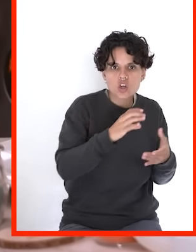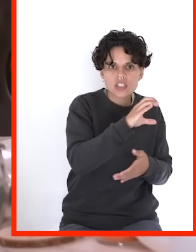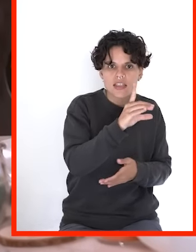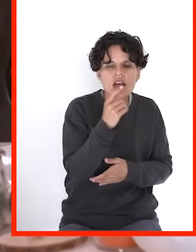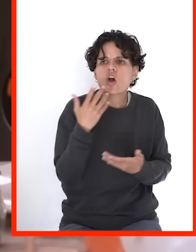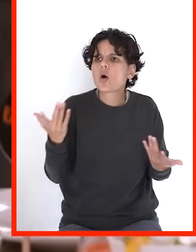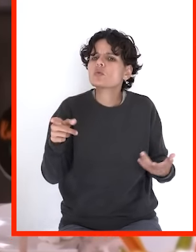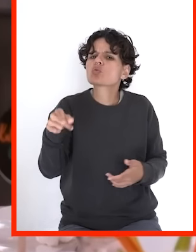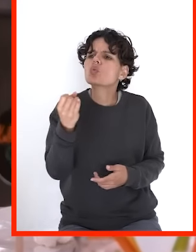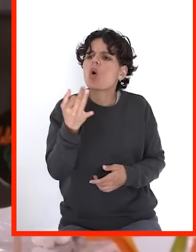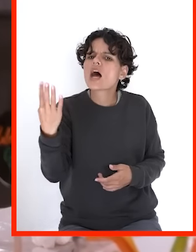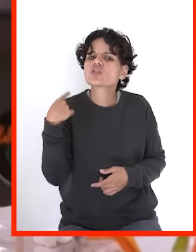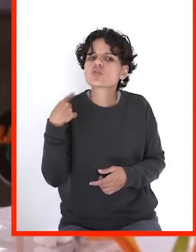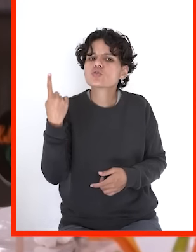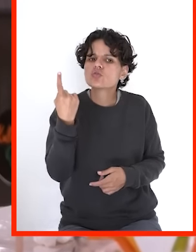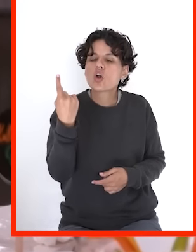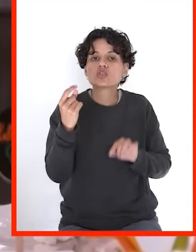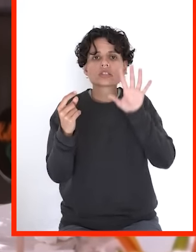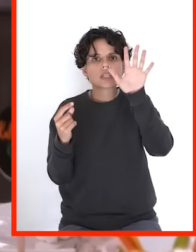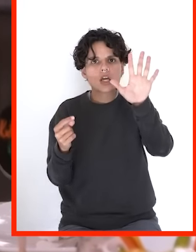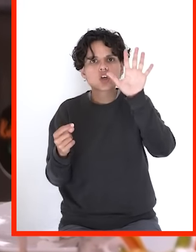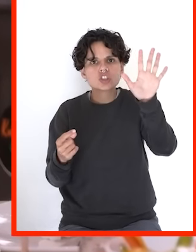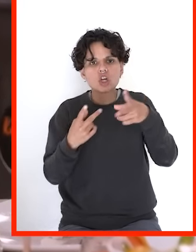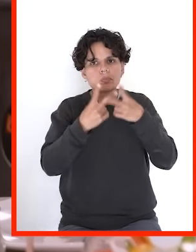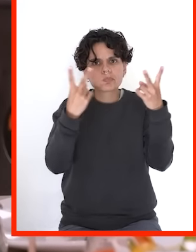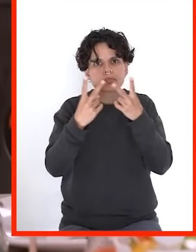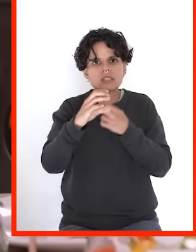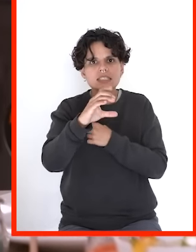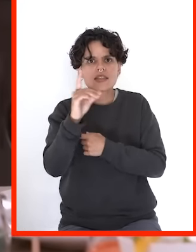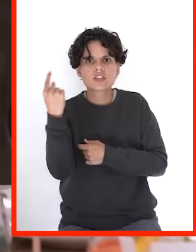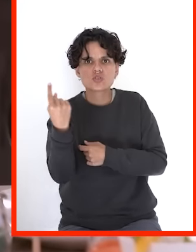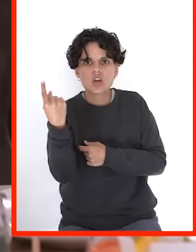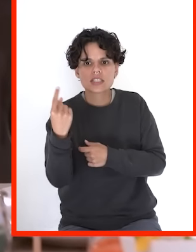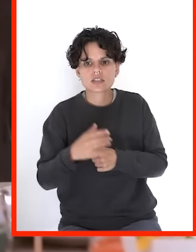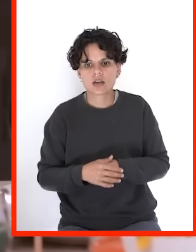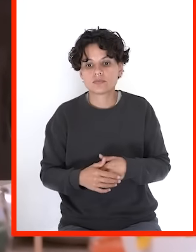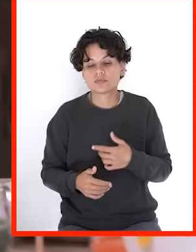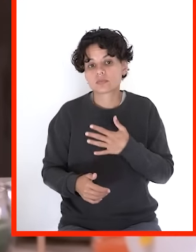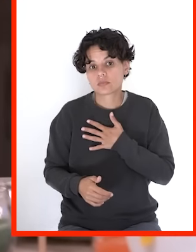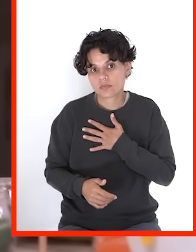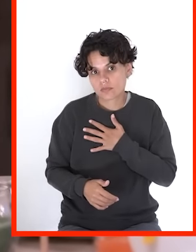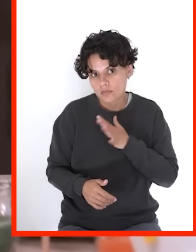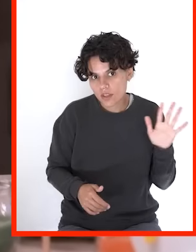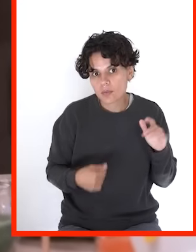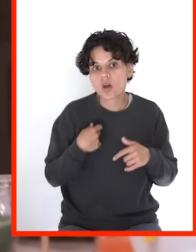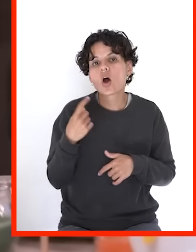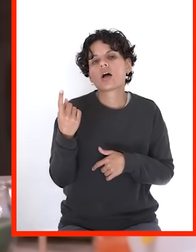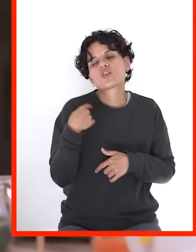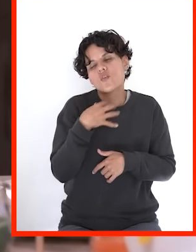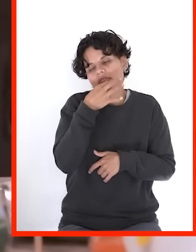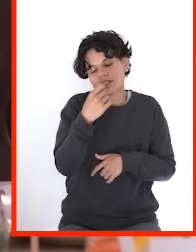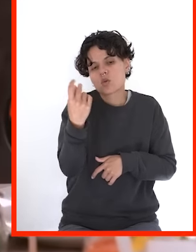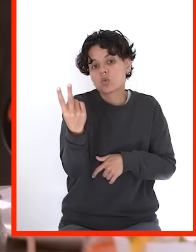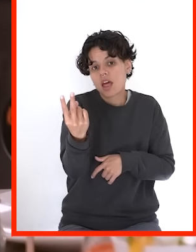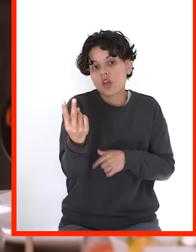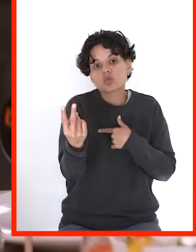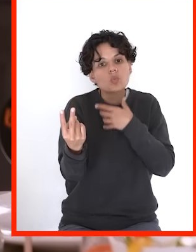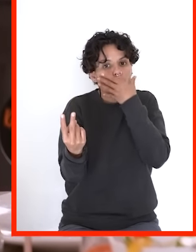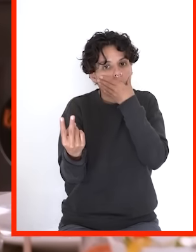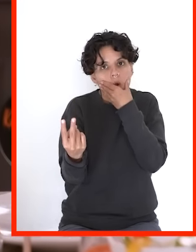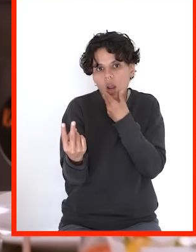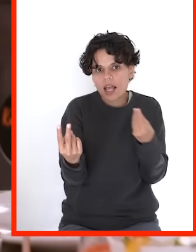discos solistas? Pero ustedes dos. Oye, pero 5 discos solistas. Pero para, ustedes dos. El bueno es un cerebro, pero ustedes dos son súper lindos. Porque en